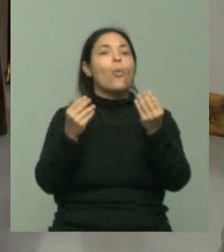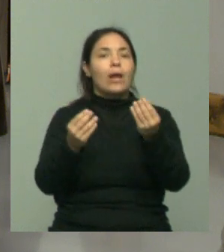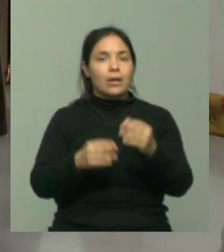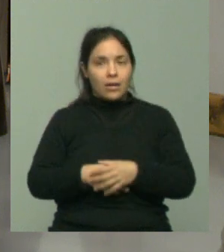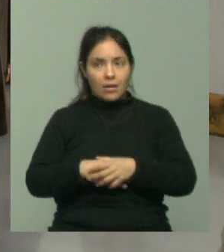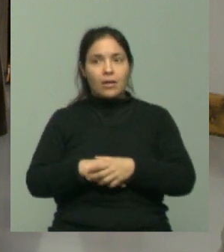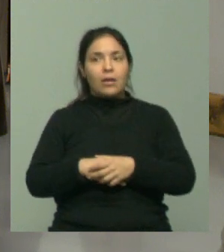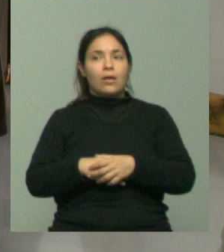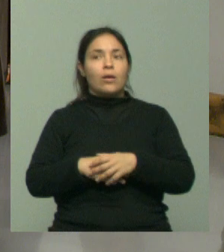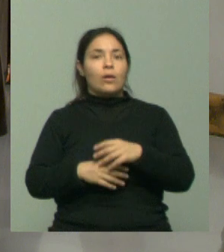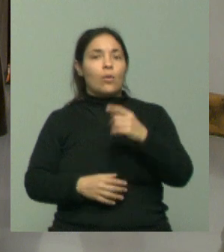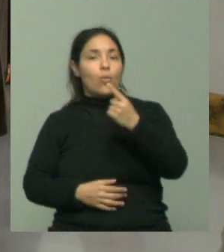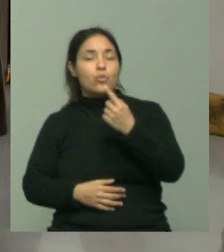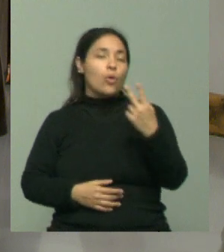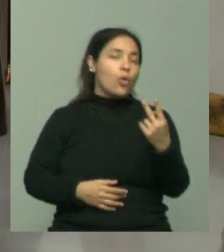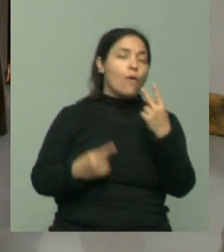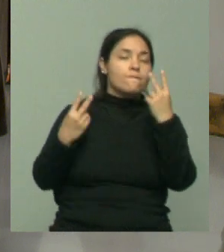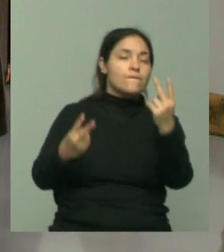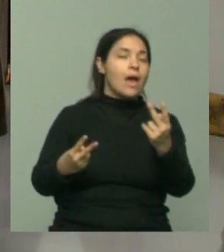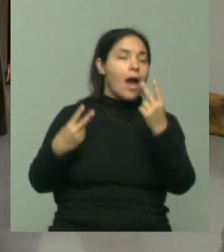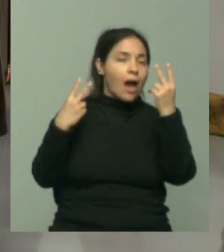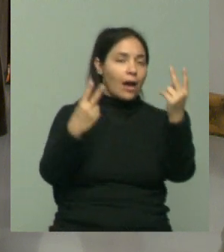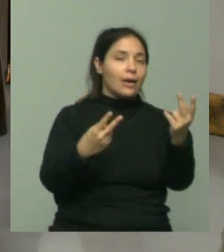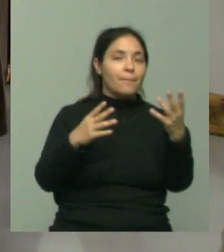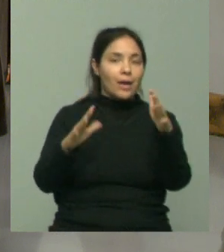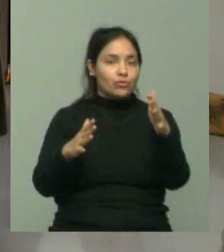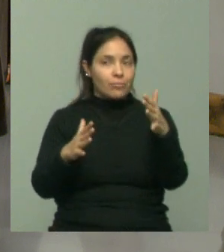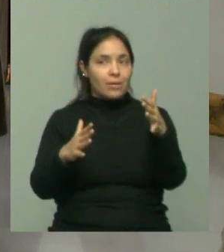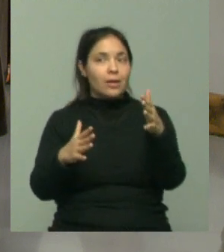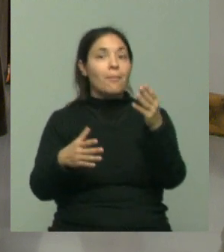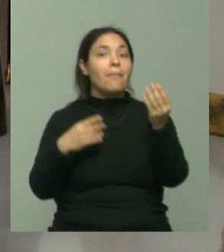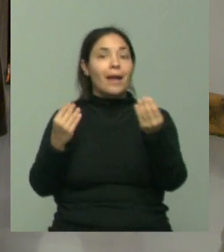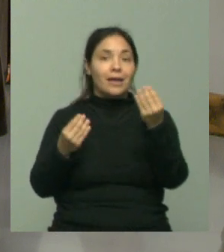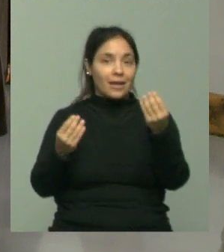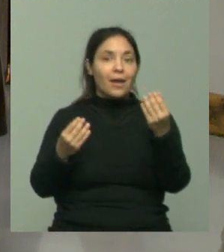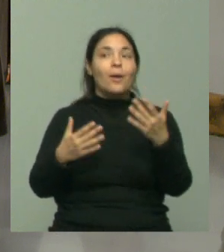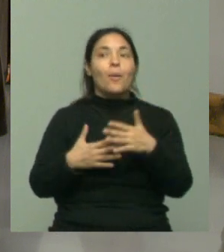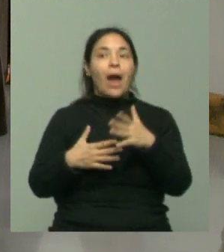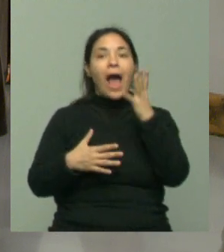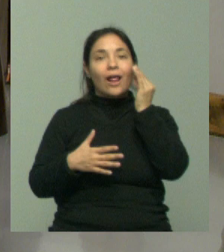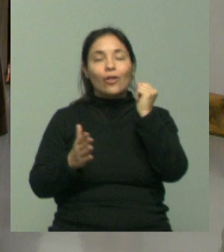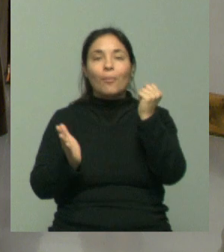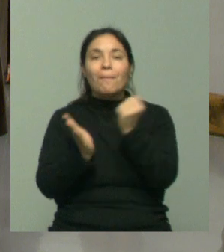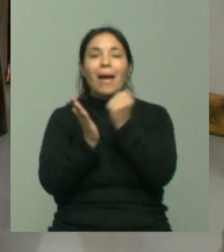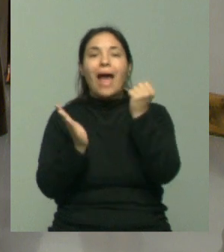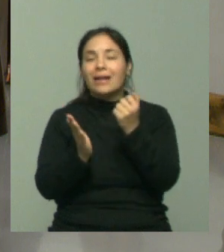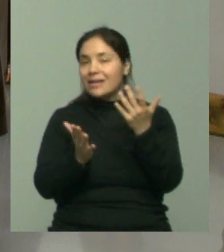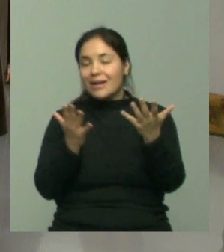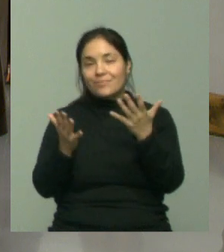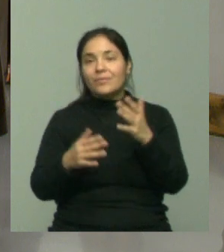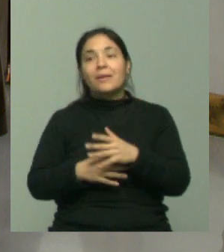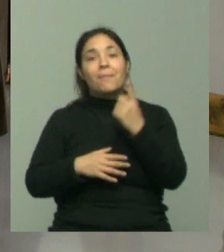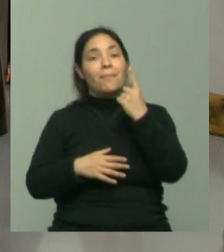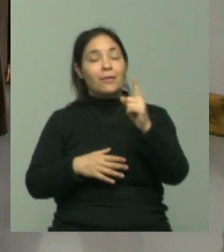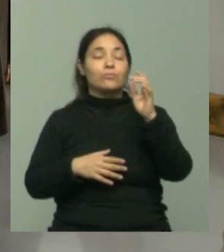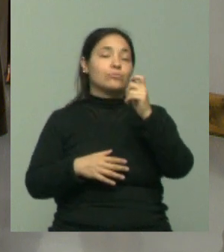dos viajes para ver si podemos conseguir alguna marca. Pero si no, ya para el año